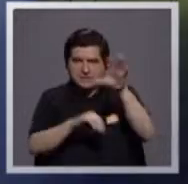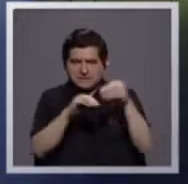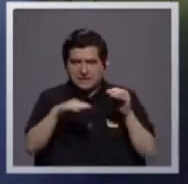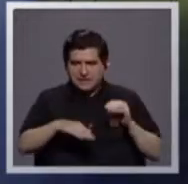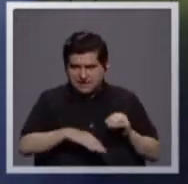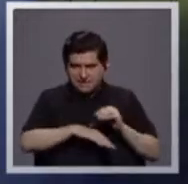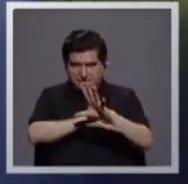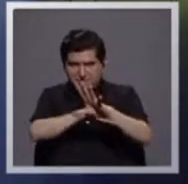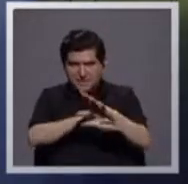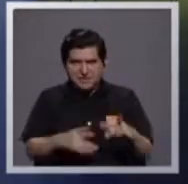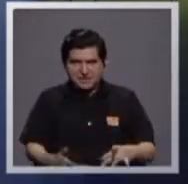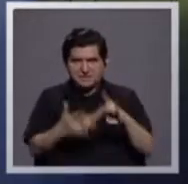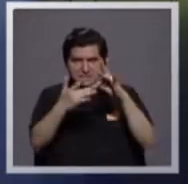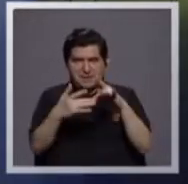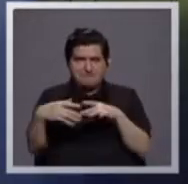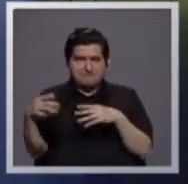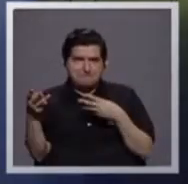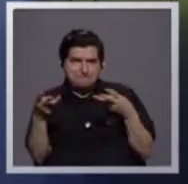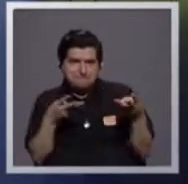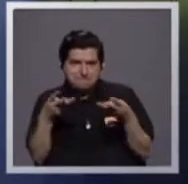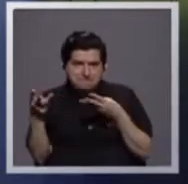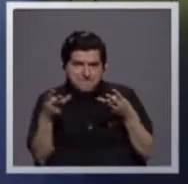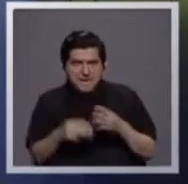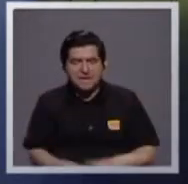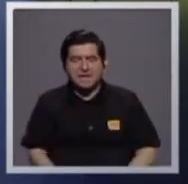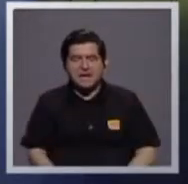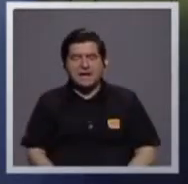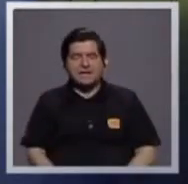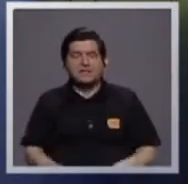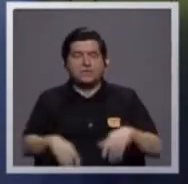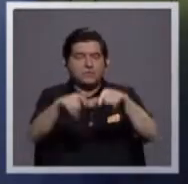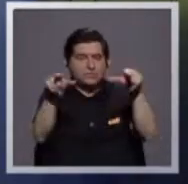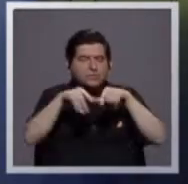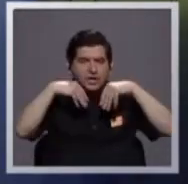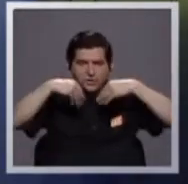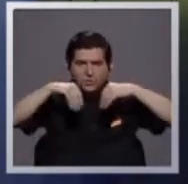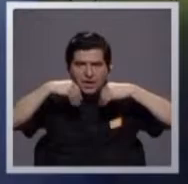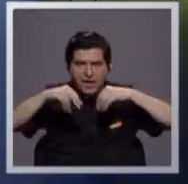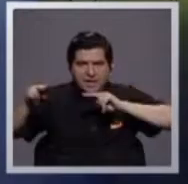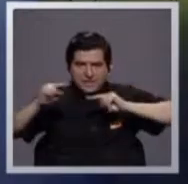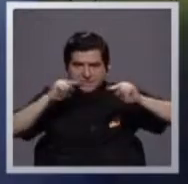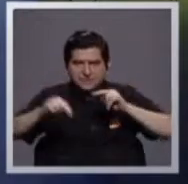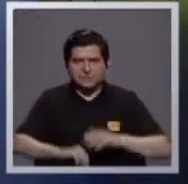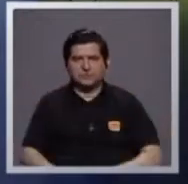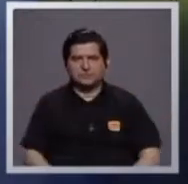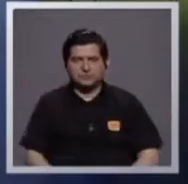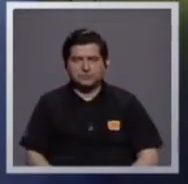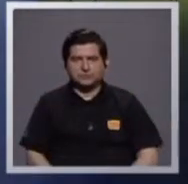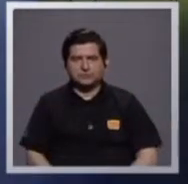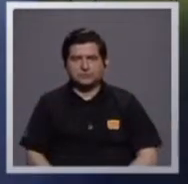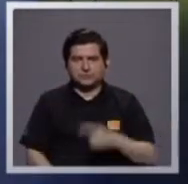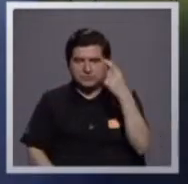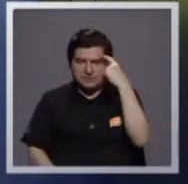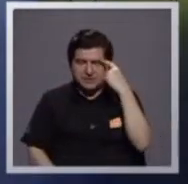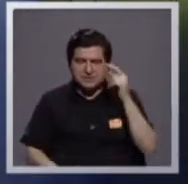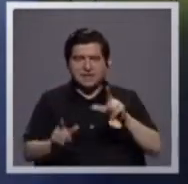tener, sobre todo el mercado de bien raíz que está dirigido al sector